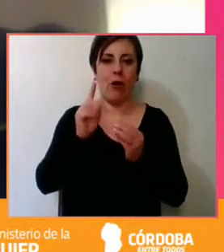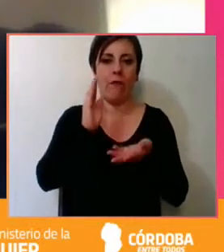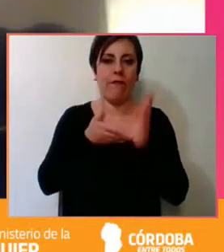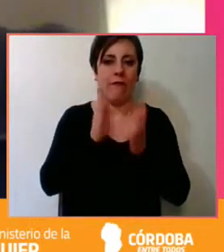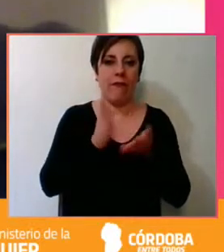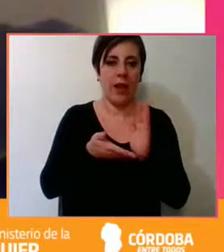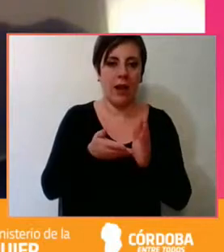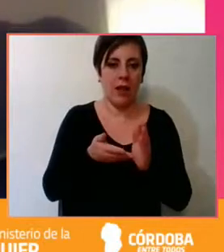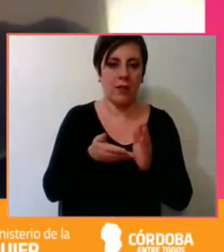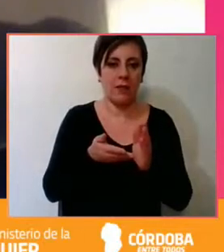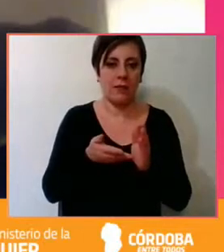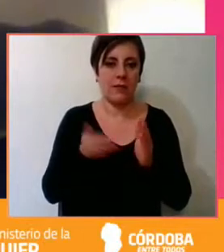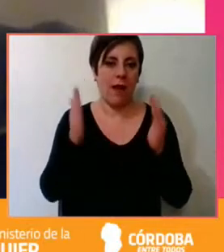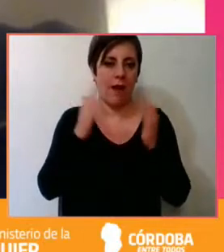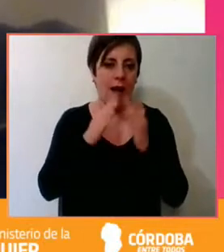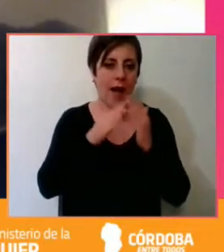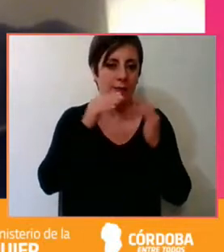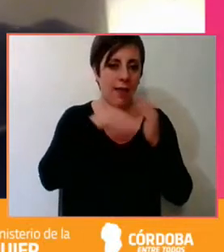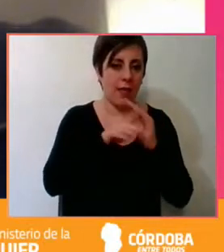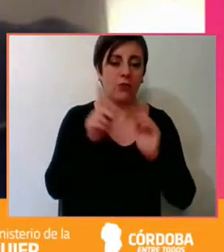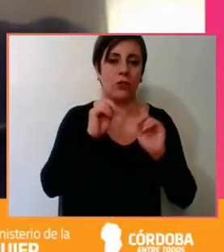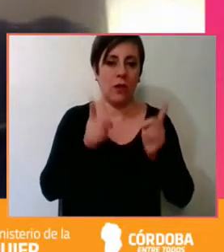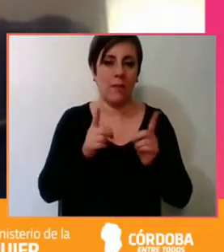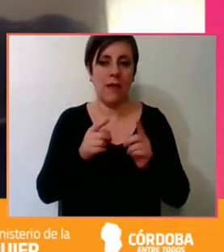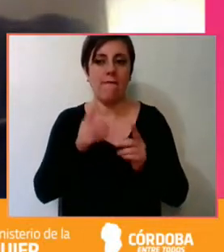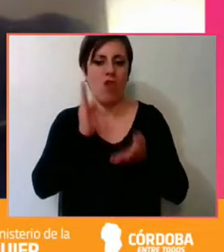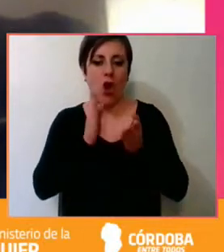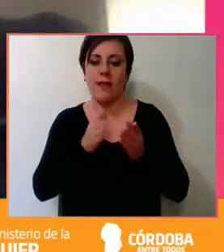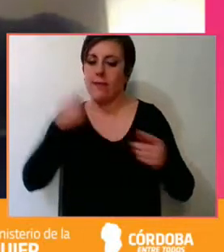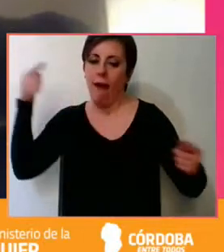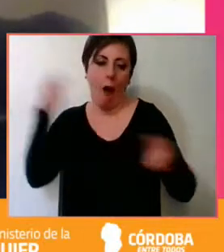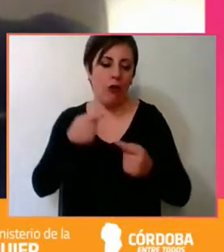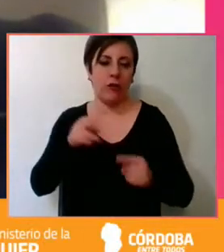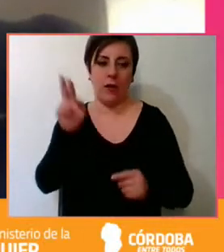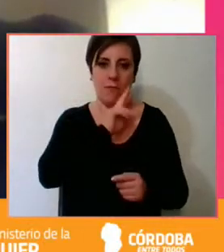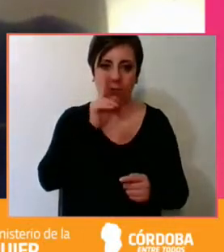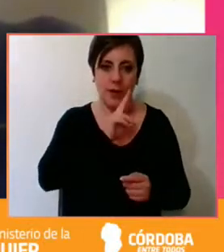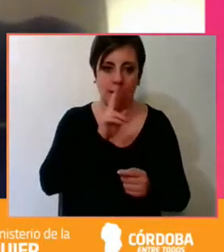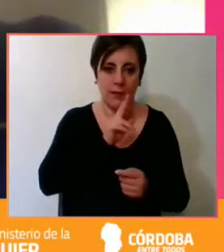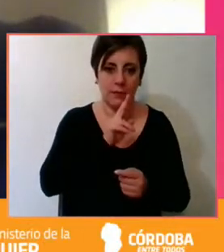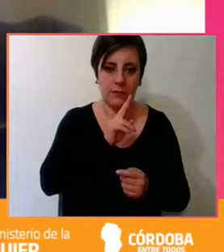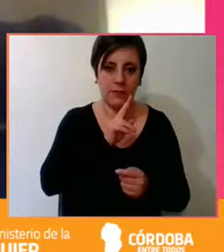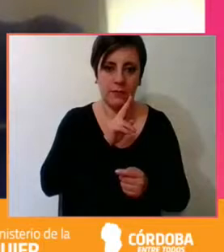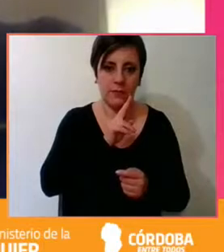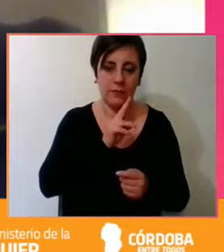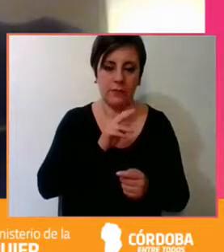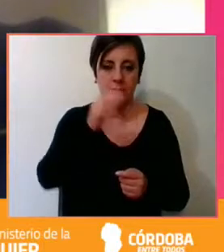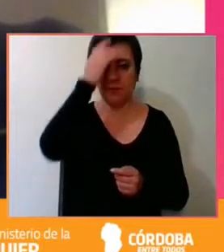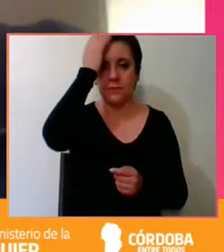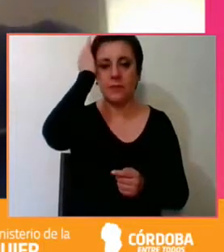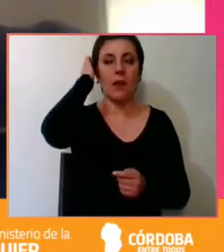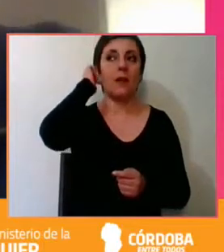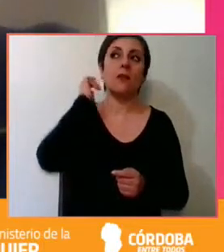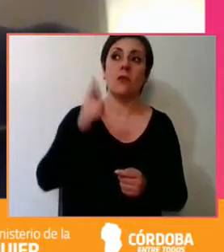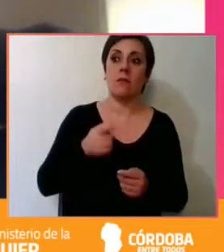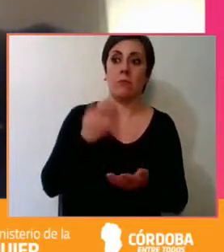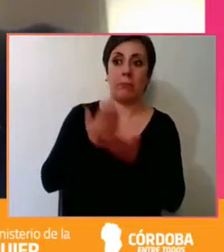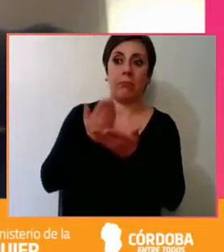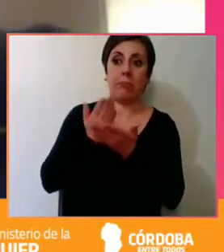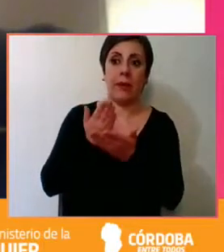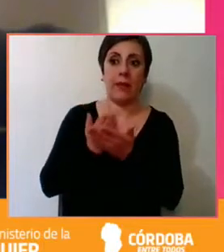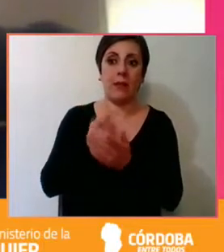sino con la violencia contra la mujer, ¿eh? Y básicamente para impedir el restablecimiento pleno e integral de